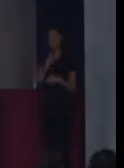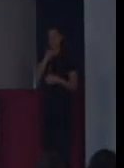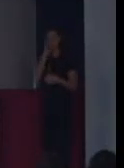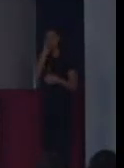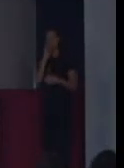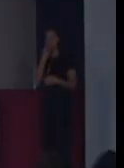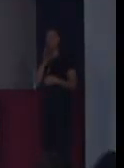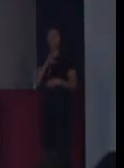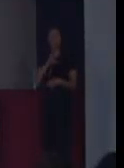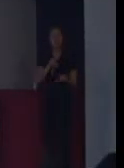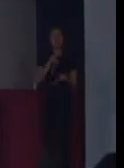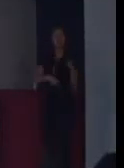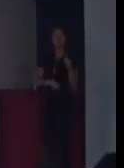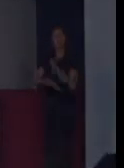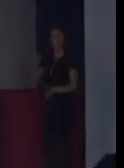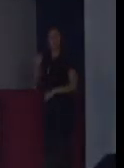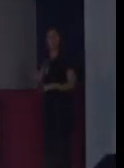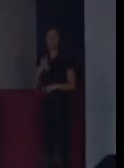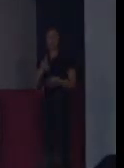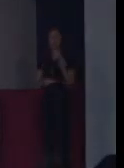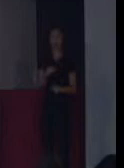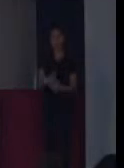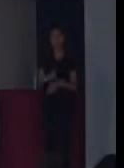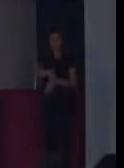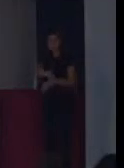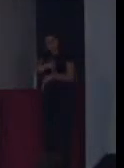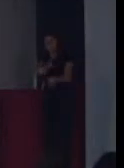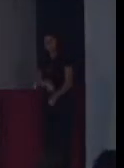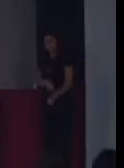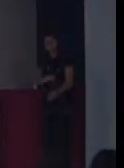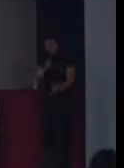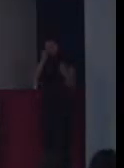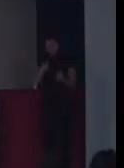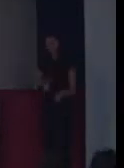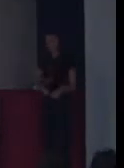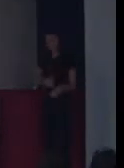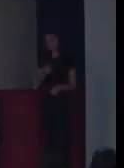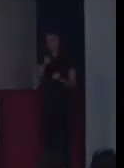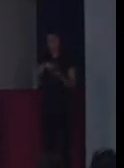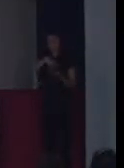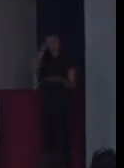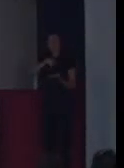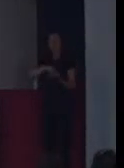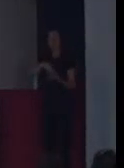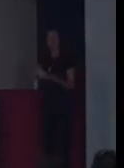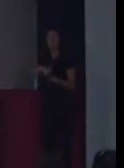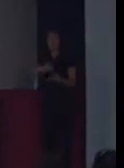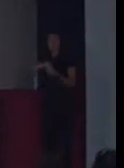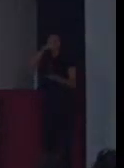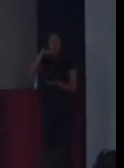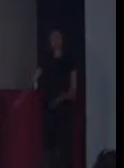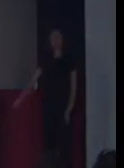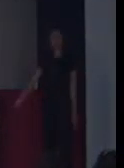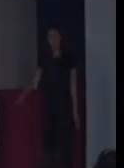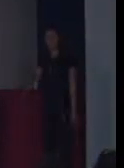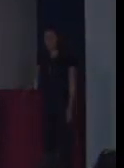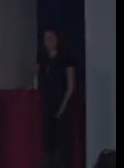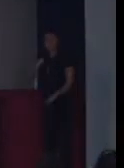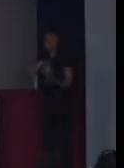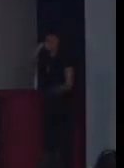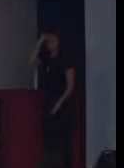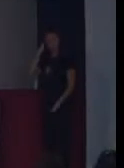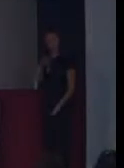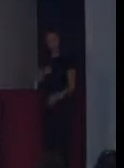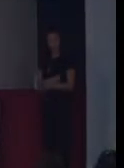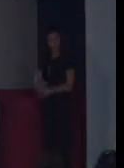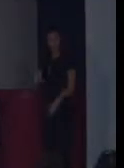¿cómo está? Buenos días. ¿Cómo está? ¿Cómo está? ¿Cómo está? ¿Cómo está? ¿Cómo está? ¿Cómo está? ¿Cómo está? ¿Cómo está? ¿Cómo está? ¿Cómo está? ¿Cómo está? ¿Cómo está? ¿Cómo está? ¿Cómo está? ¿Cómo está? ¿Cómo está? ¿Cómo está? ¿Cómo está? ¿Cómo está? ¿Cómo está? ¿Cómo está? ¿Cómo está? ¿Cómo